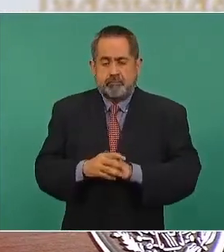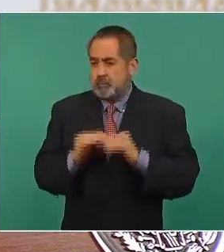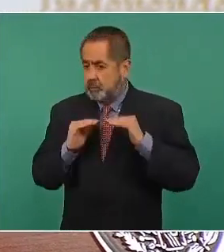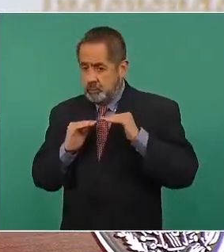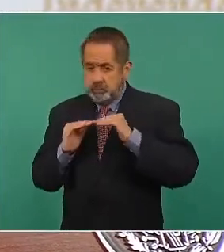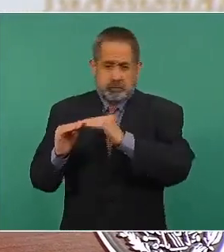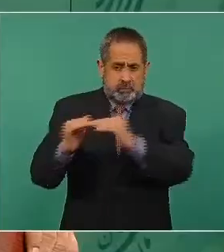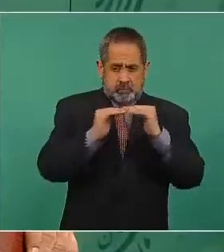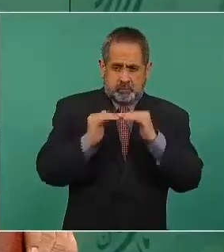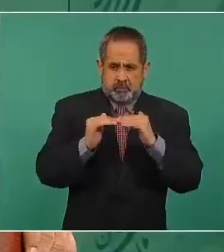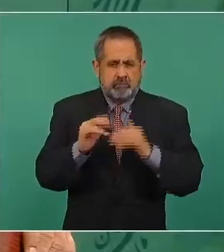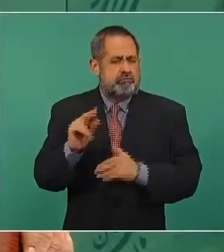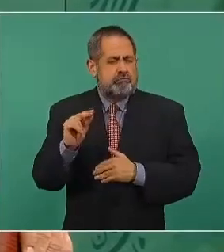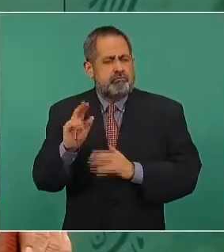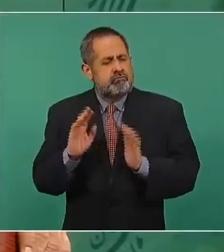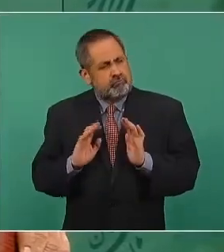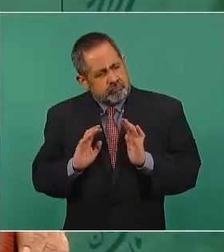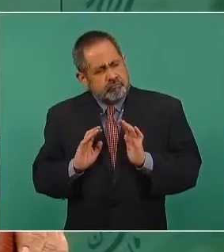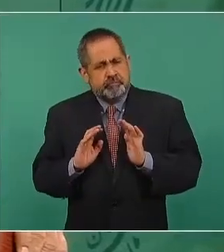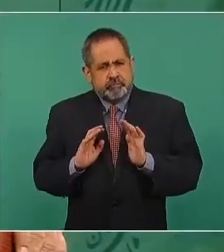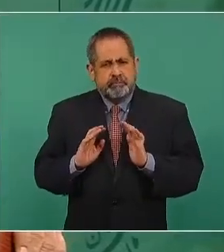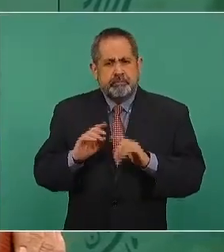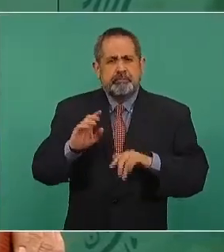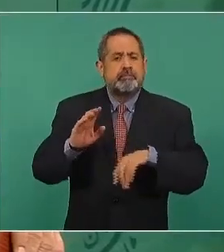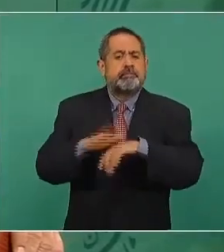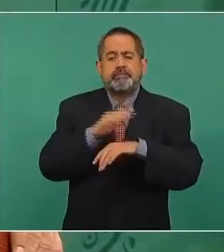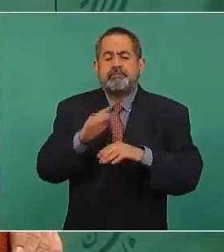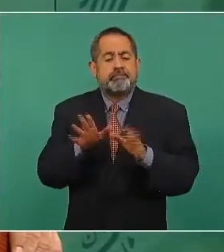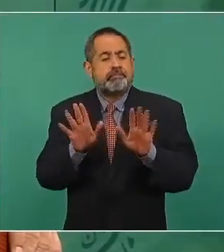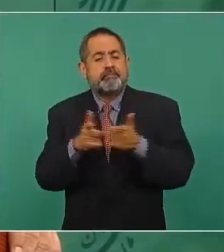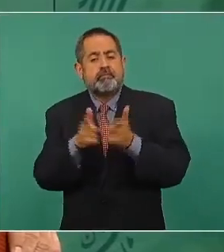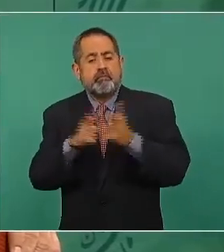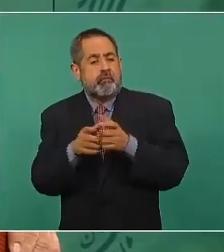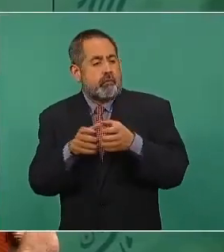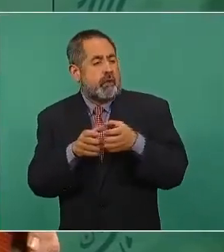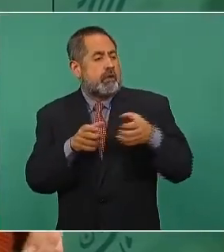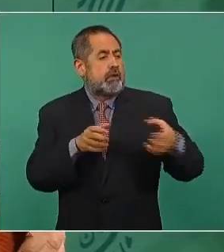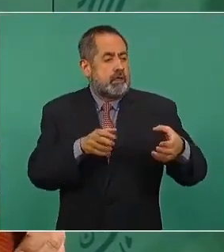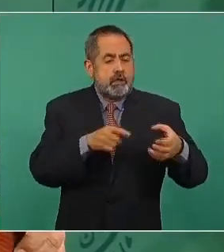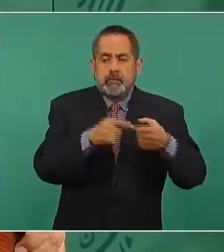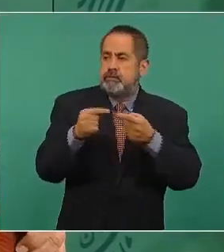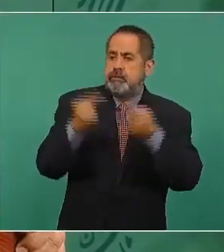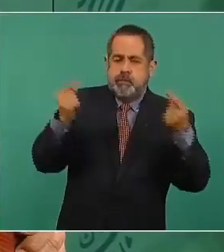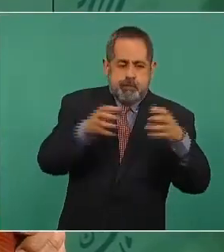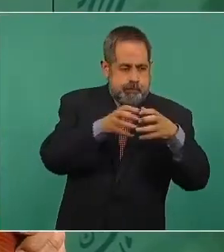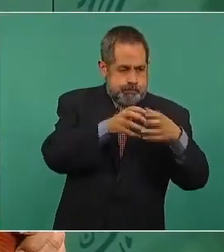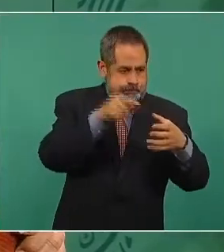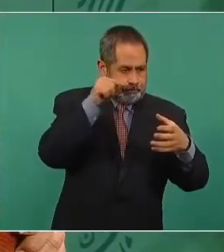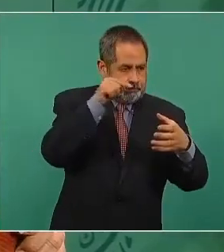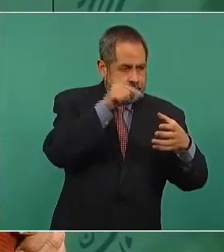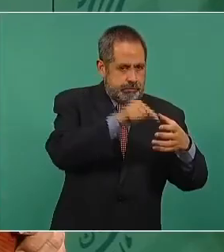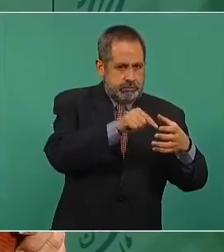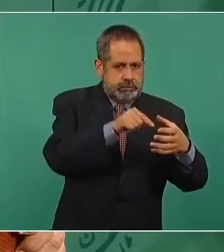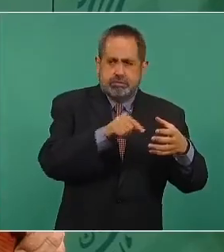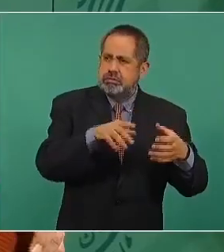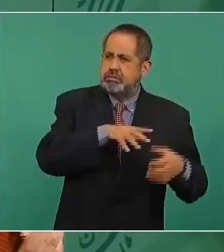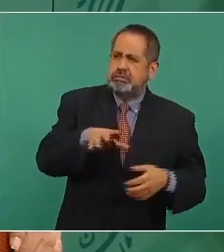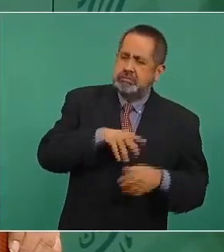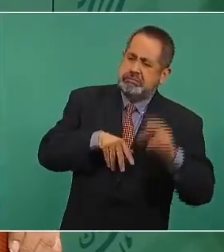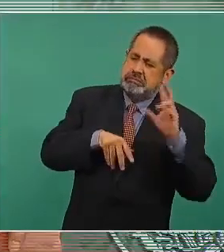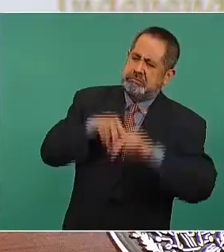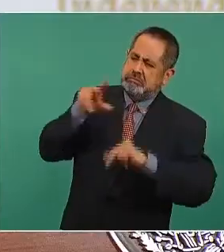unanimidad, porque todo el bloque conservador se opuso.